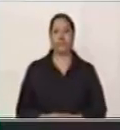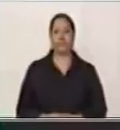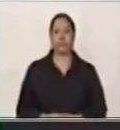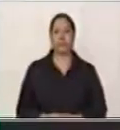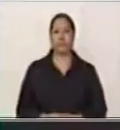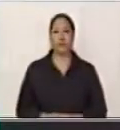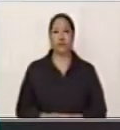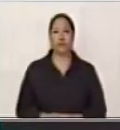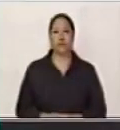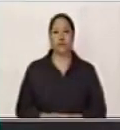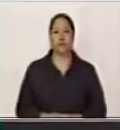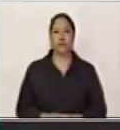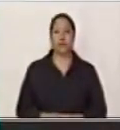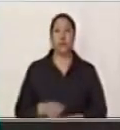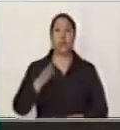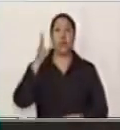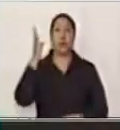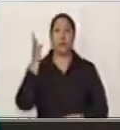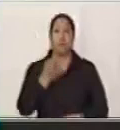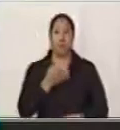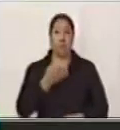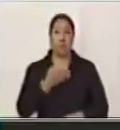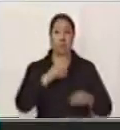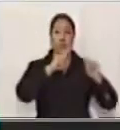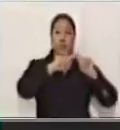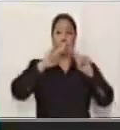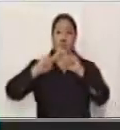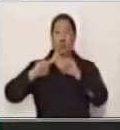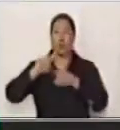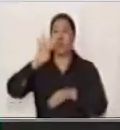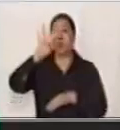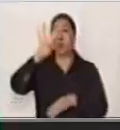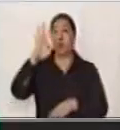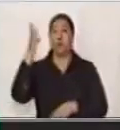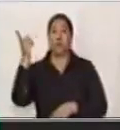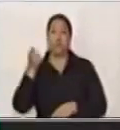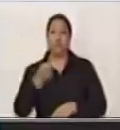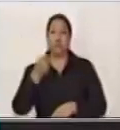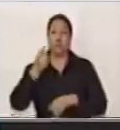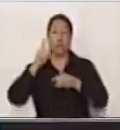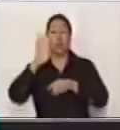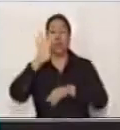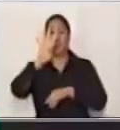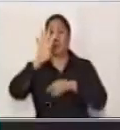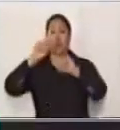15/9. Entonces multiplicamos 4 por 15,